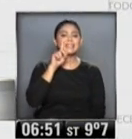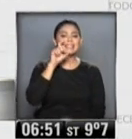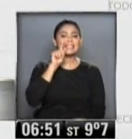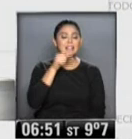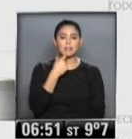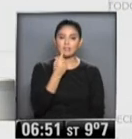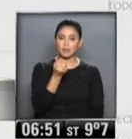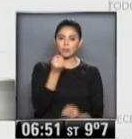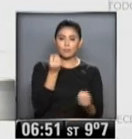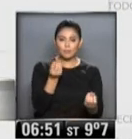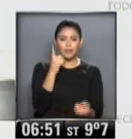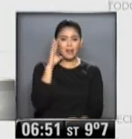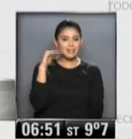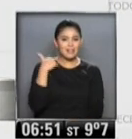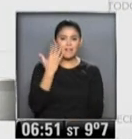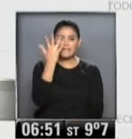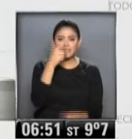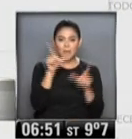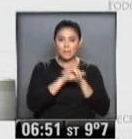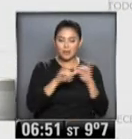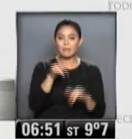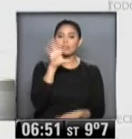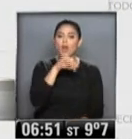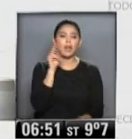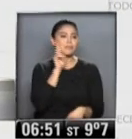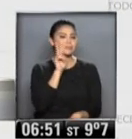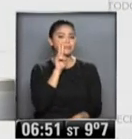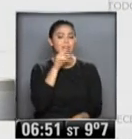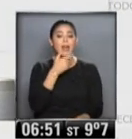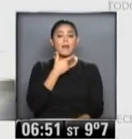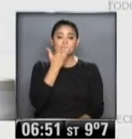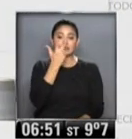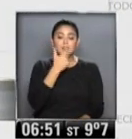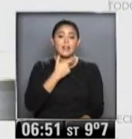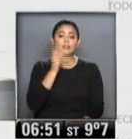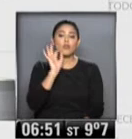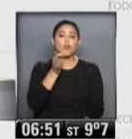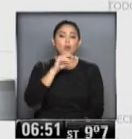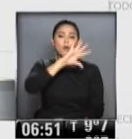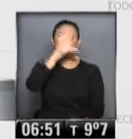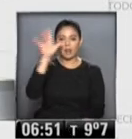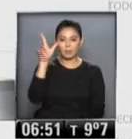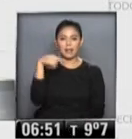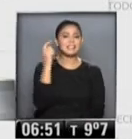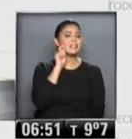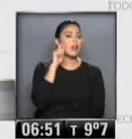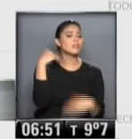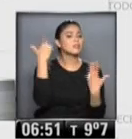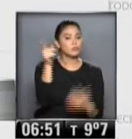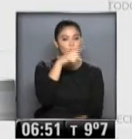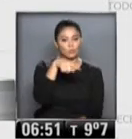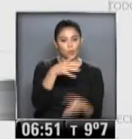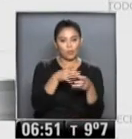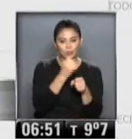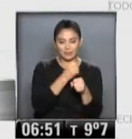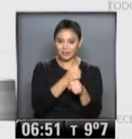nos encanta tu programa. Somos de San Juan, te vemos todos los días. Quisiéramos saber cómo va a estar el tiempo hoy en San Juan. Saludos para ti y tu equipo. San Juanina,